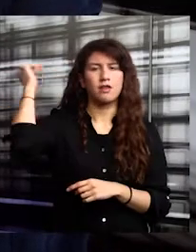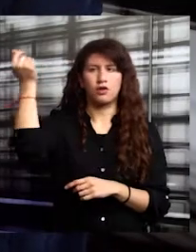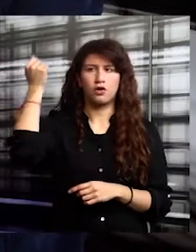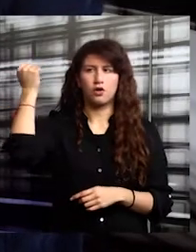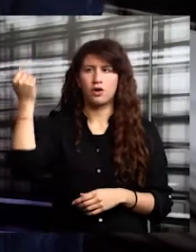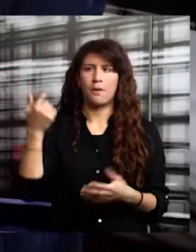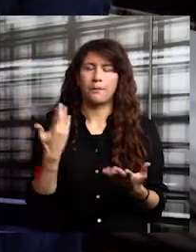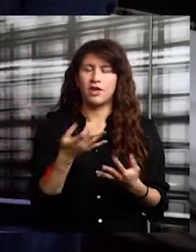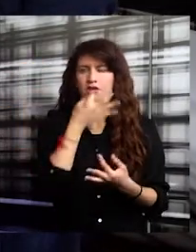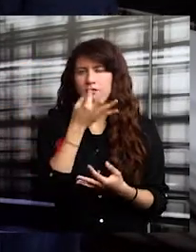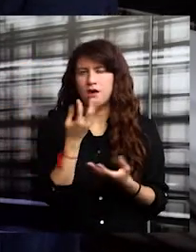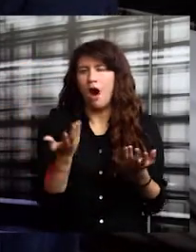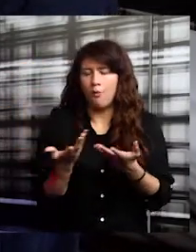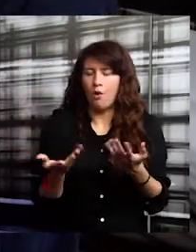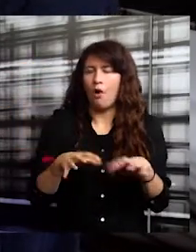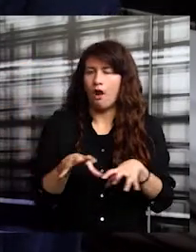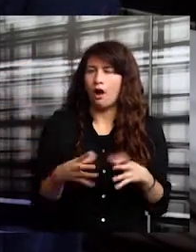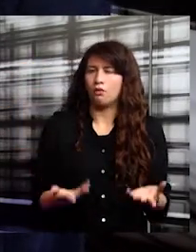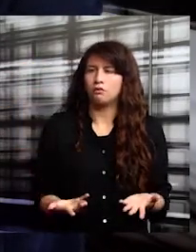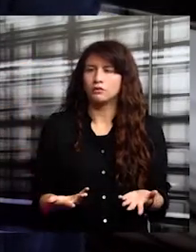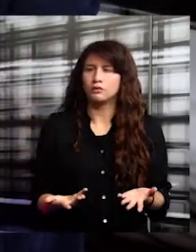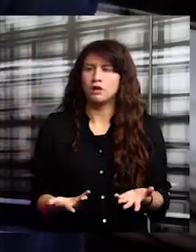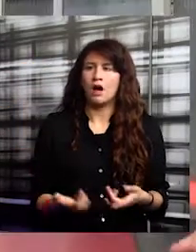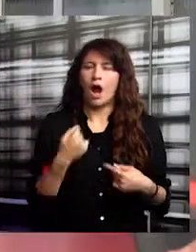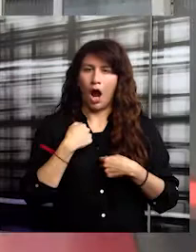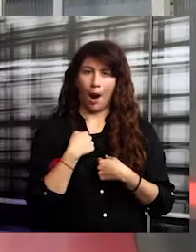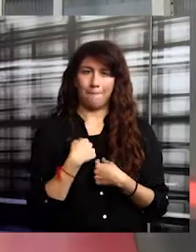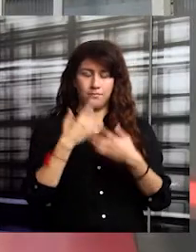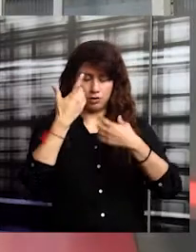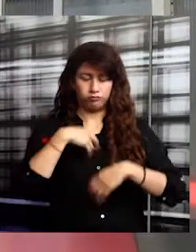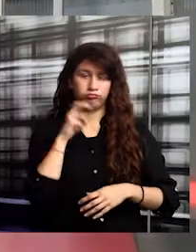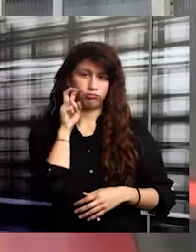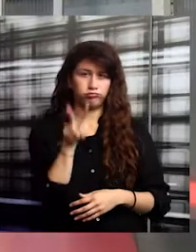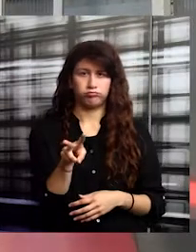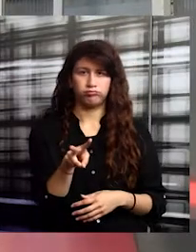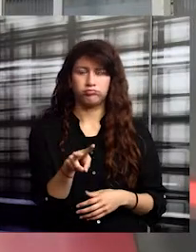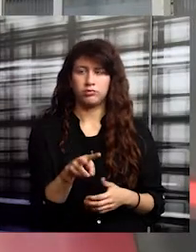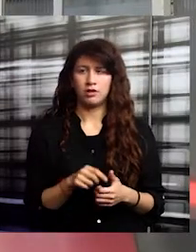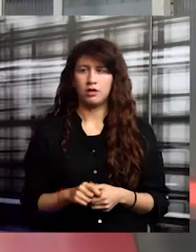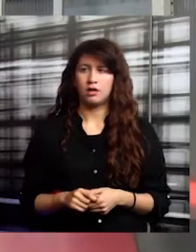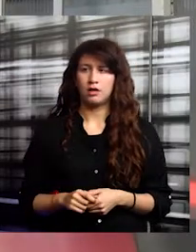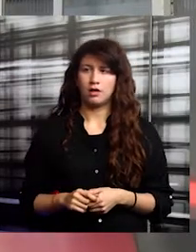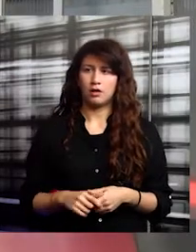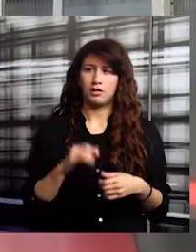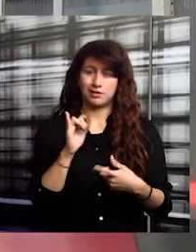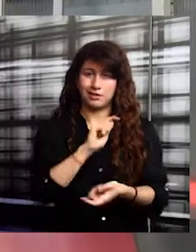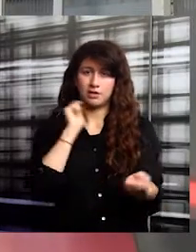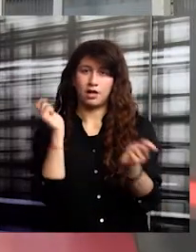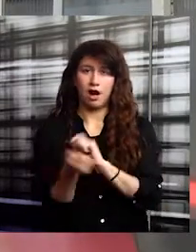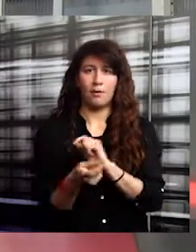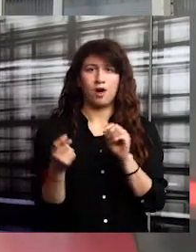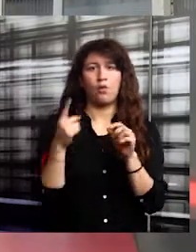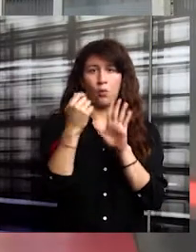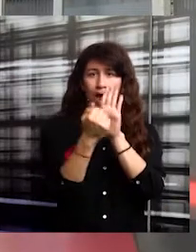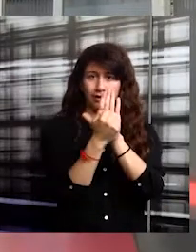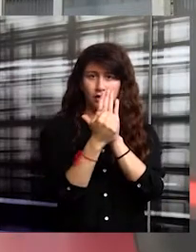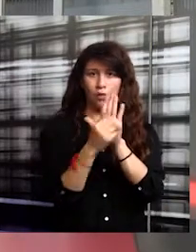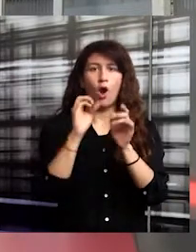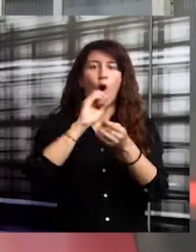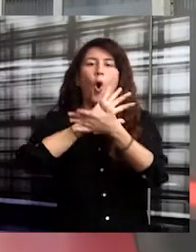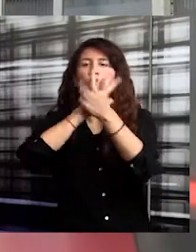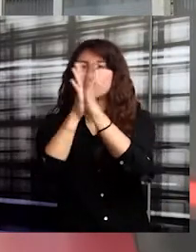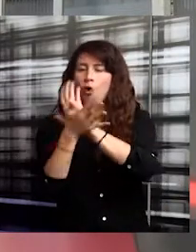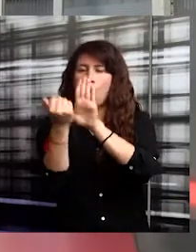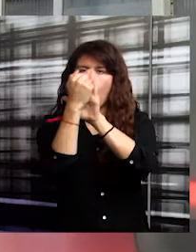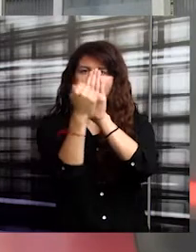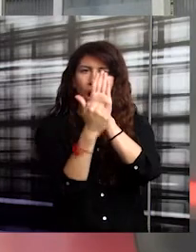digamos las cosas como son. A mi juicio, si se cambia un artículo o todos los